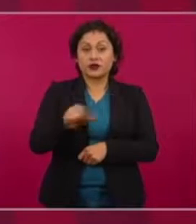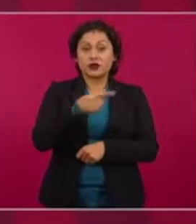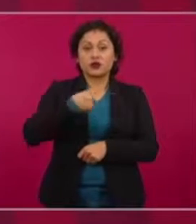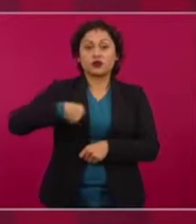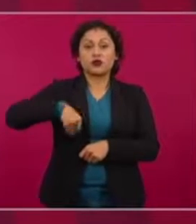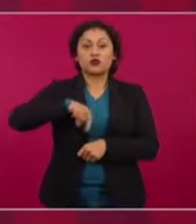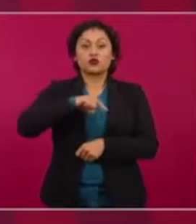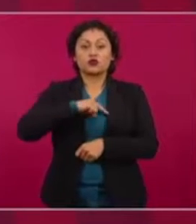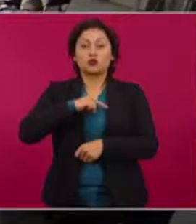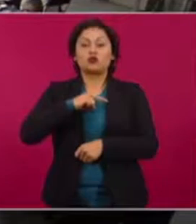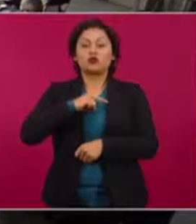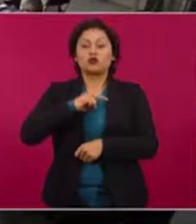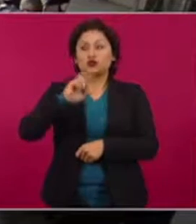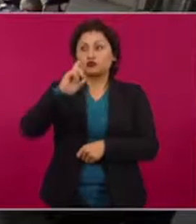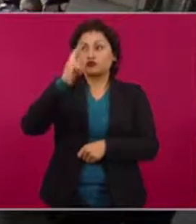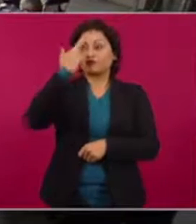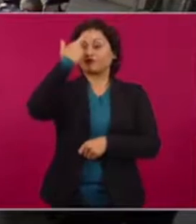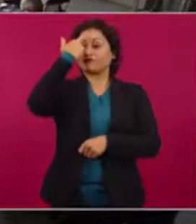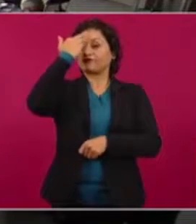a las